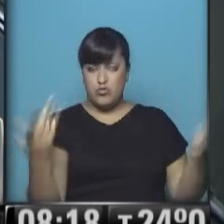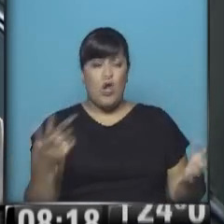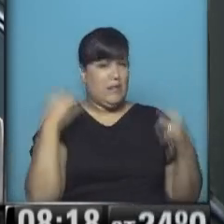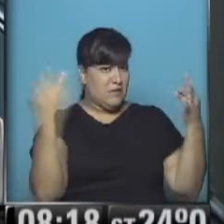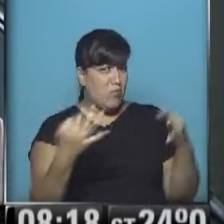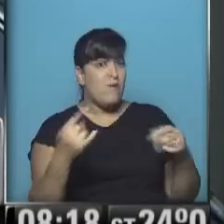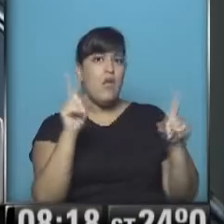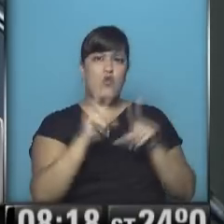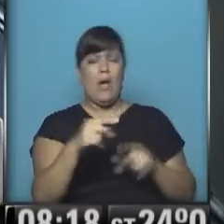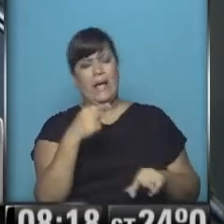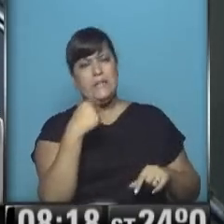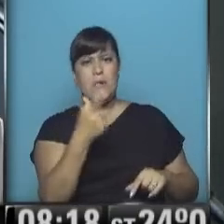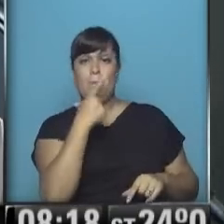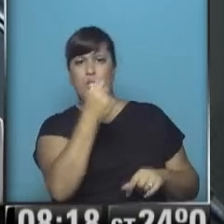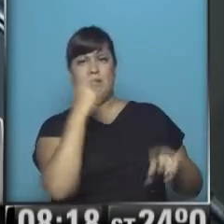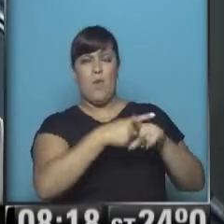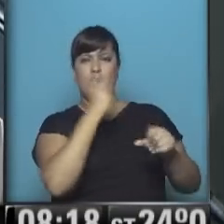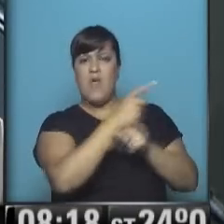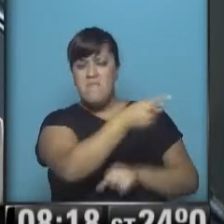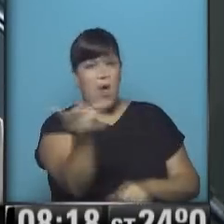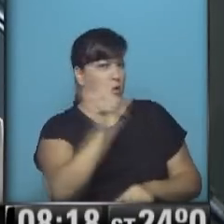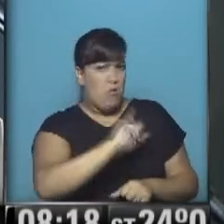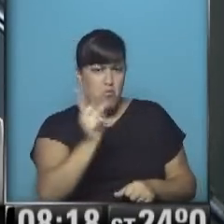cuestionando su tarea, no estoy cuestionando